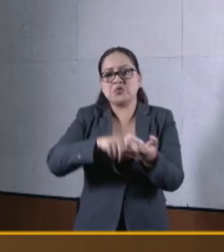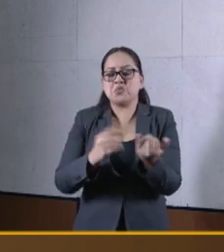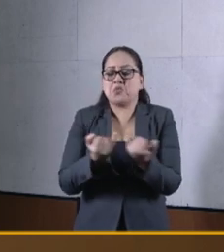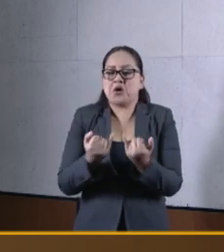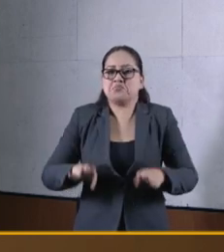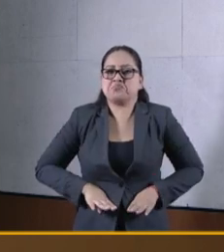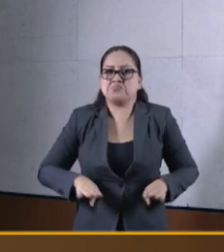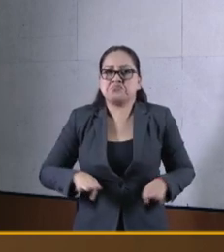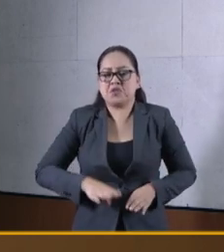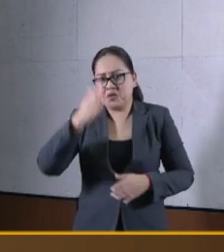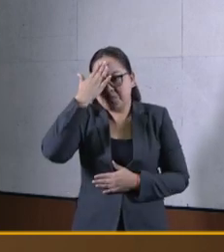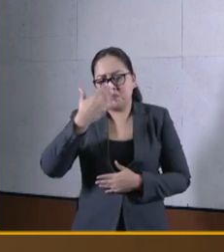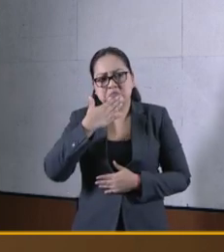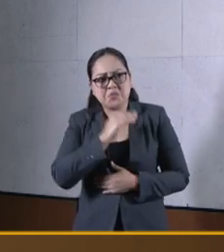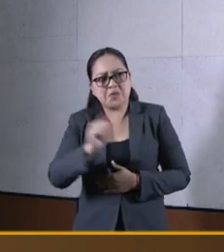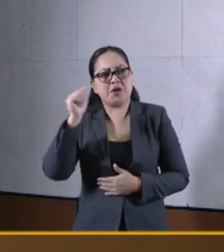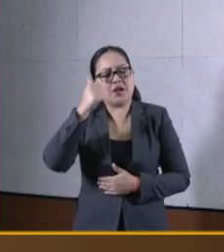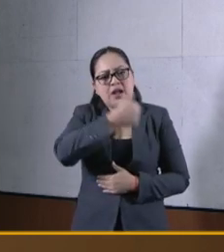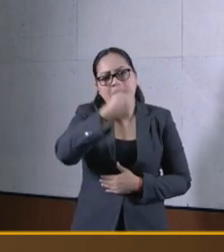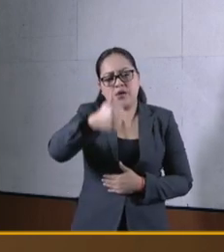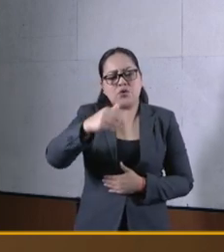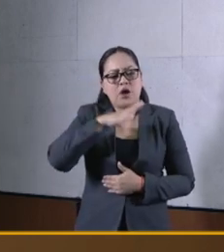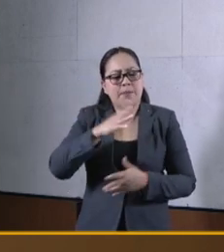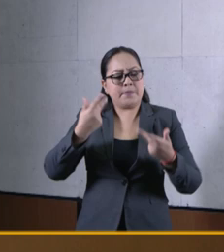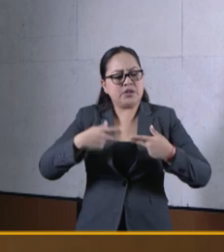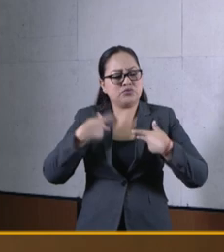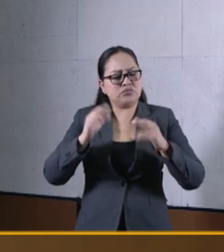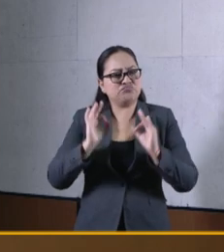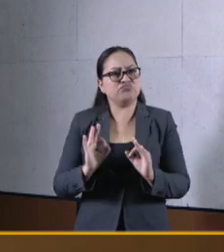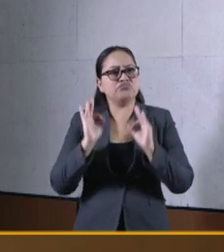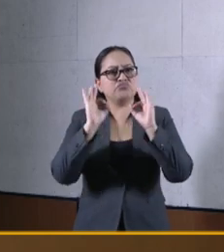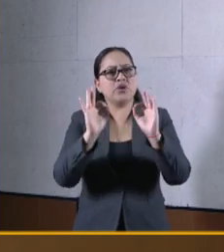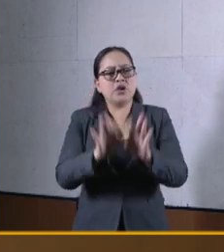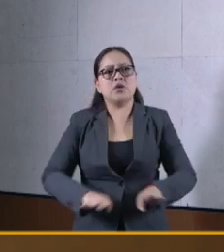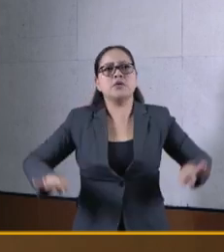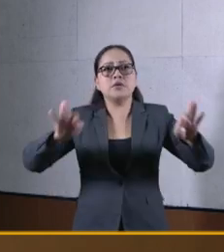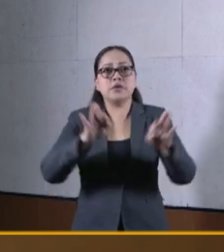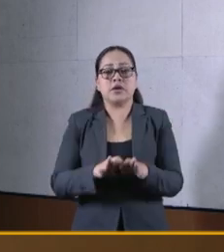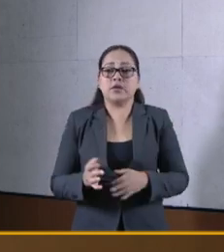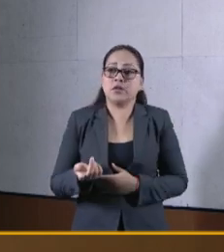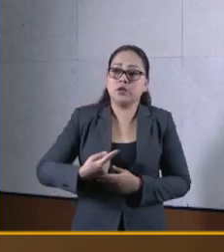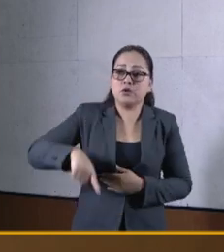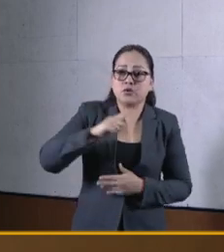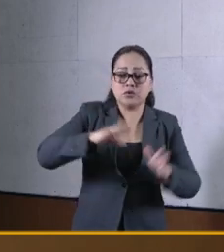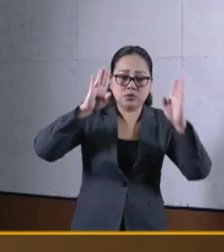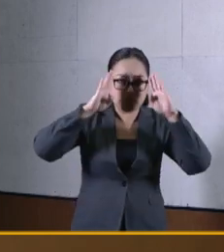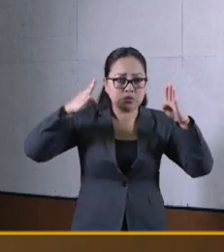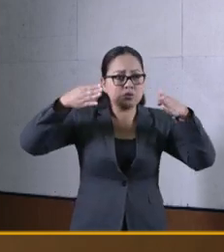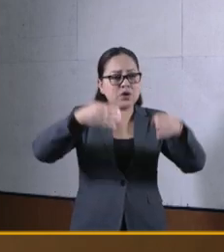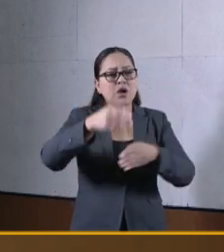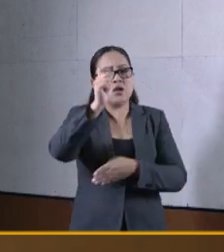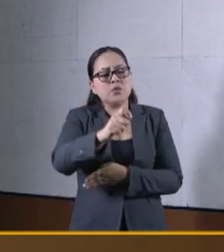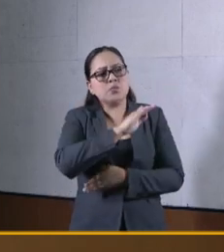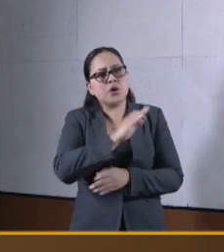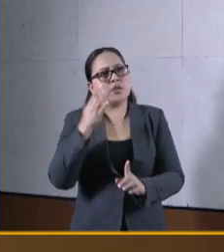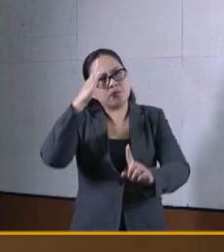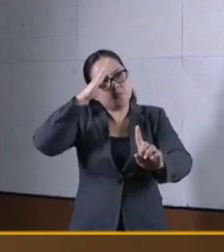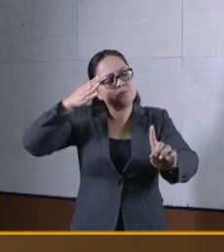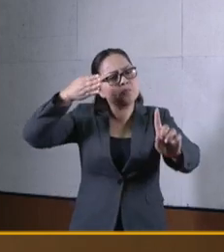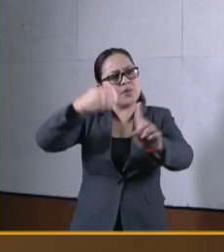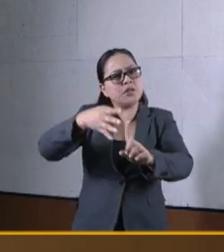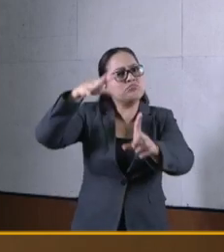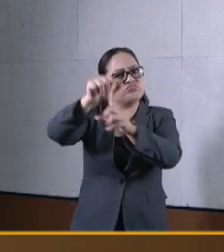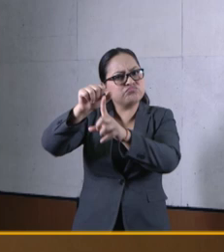y capacidades que nos hacen personas grandiosas nuestra dedicación nos permitirá lograr todas las metas que nos